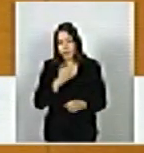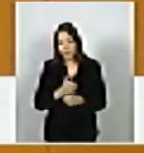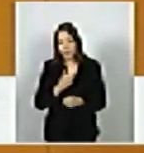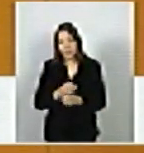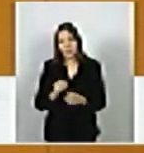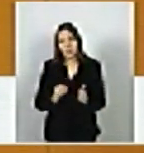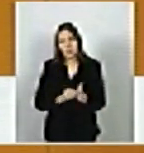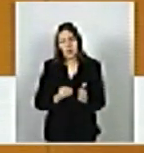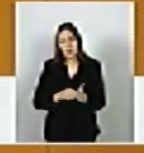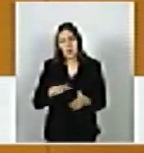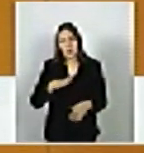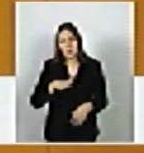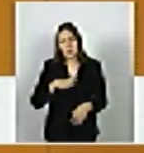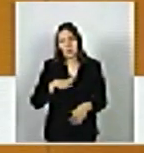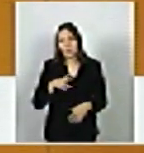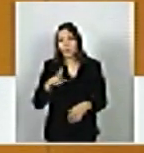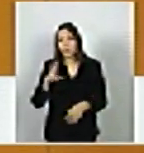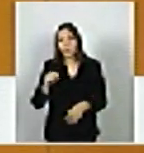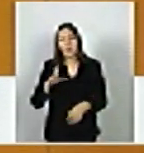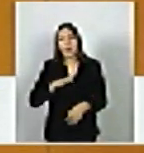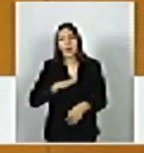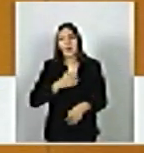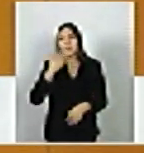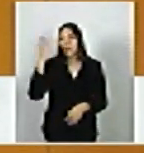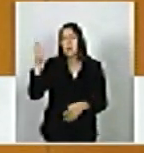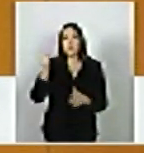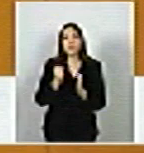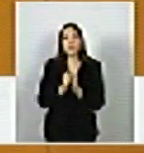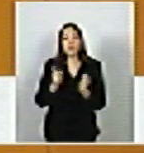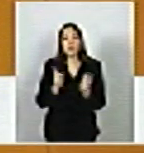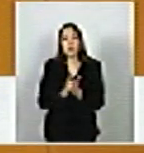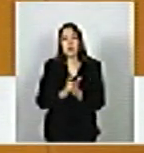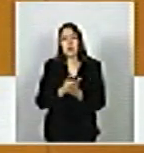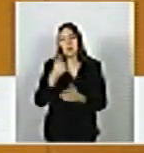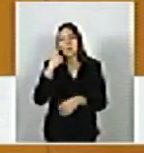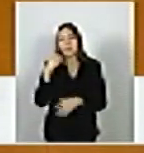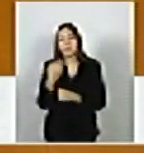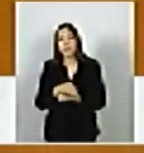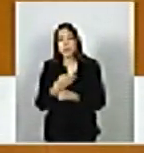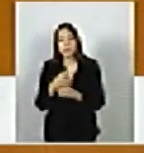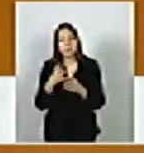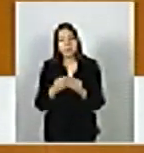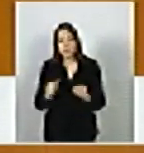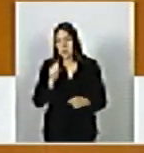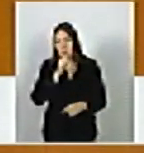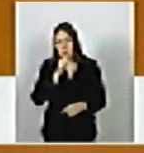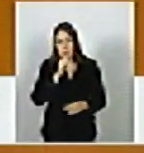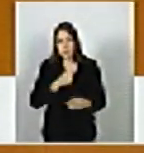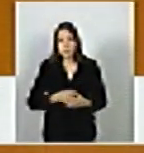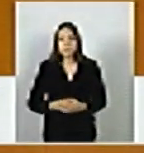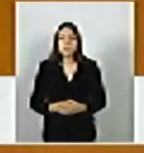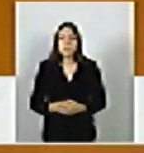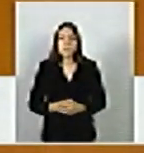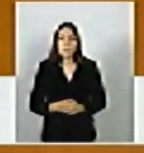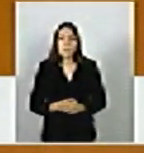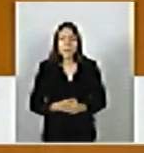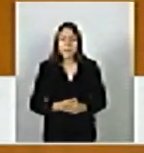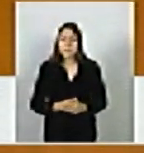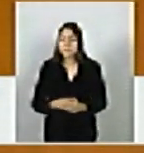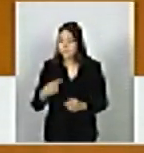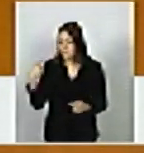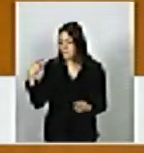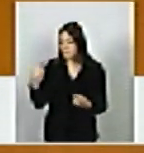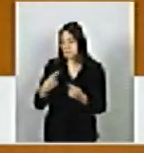vigentes y no existe solicitud alguna en curso. En los últimos 5 años,